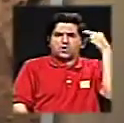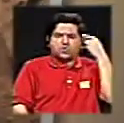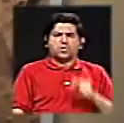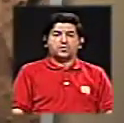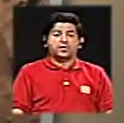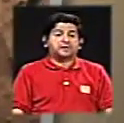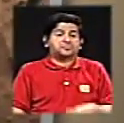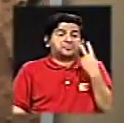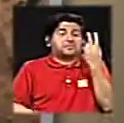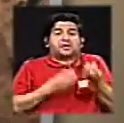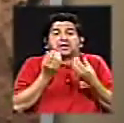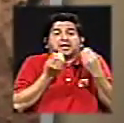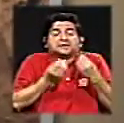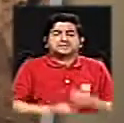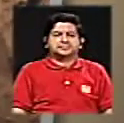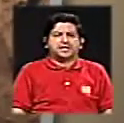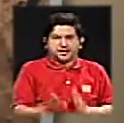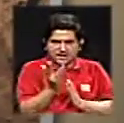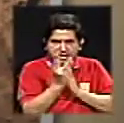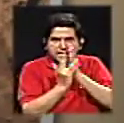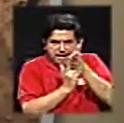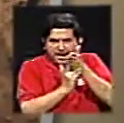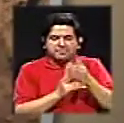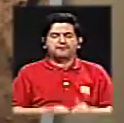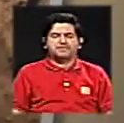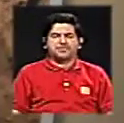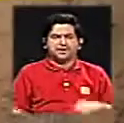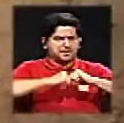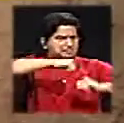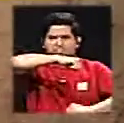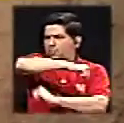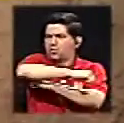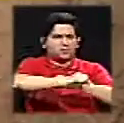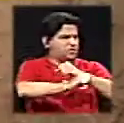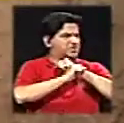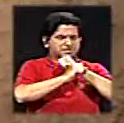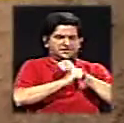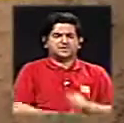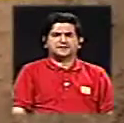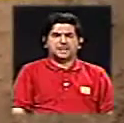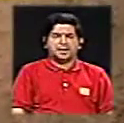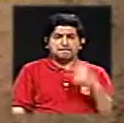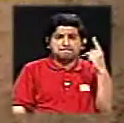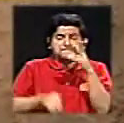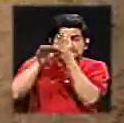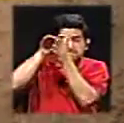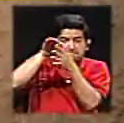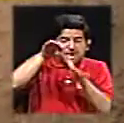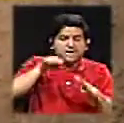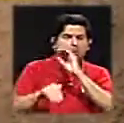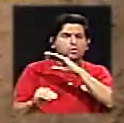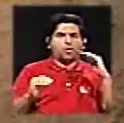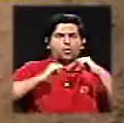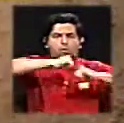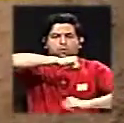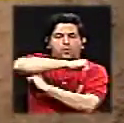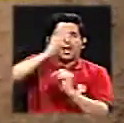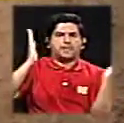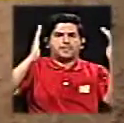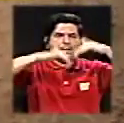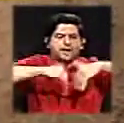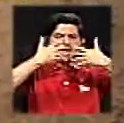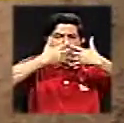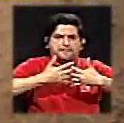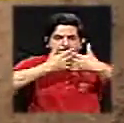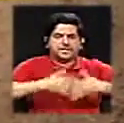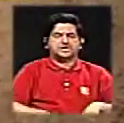se la juega y abre paso en puente inseguro. Riesgo de deslizamiento y colapso de puentes. Constructora